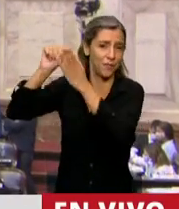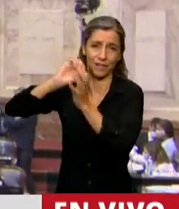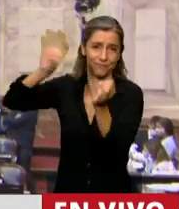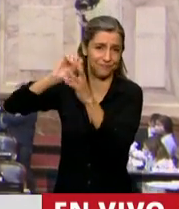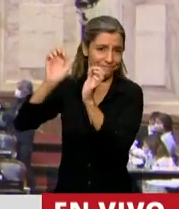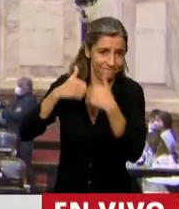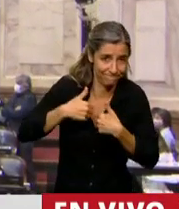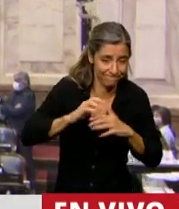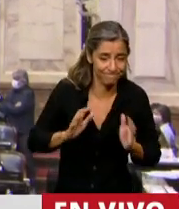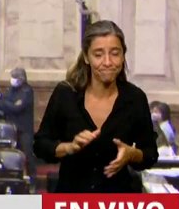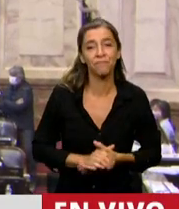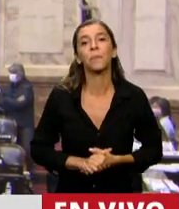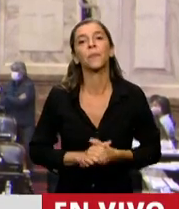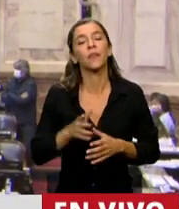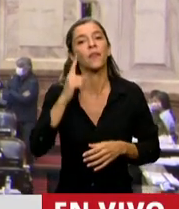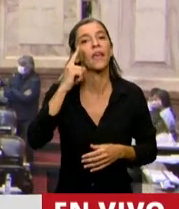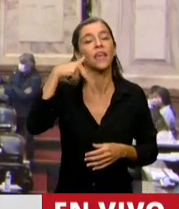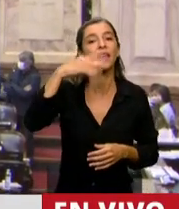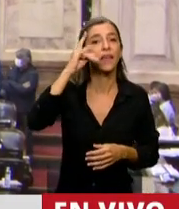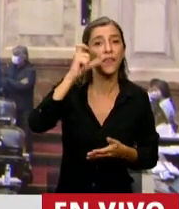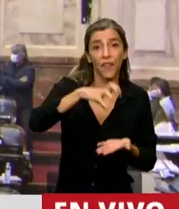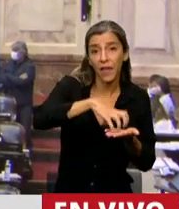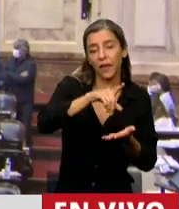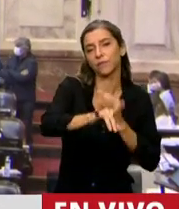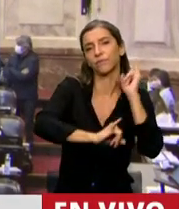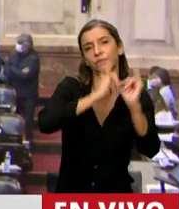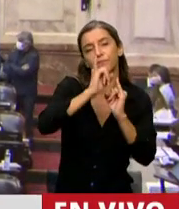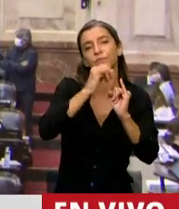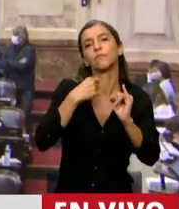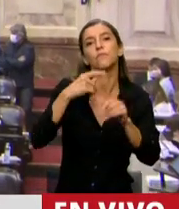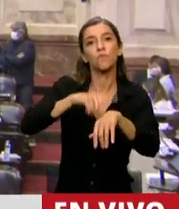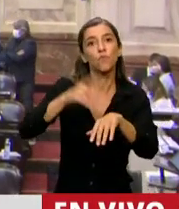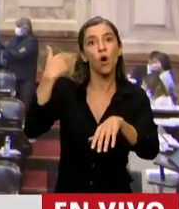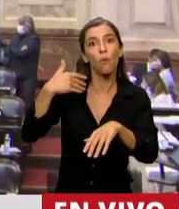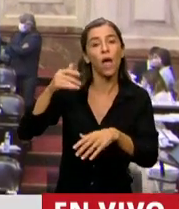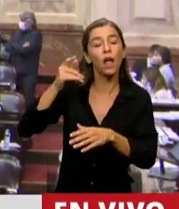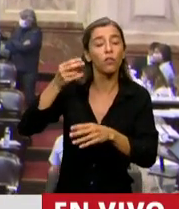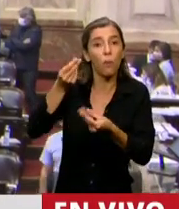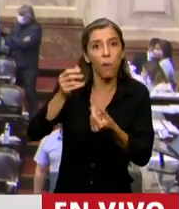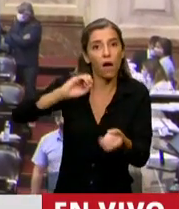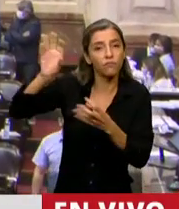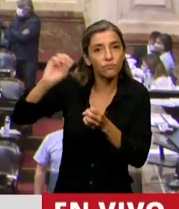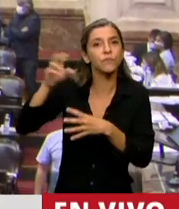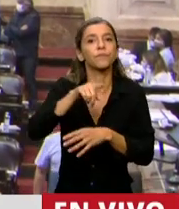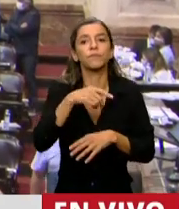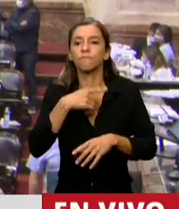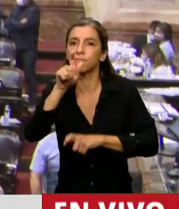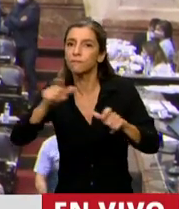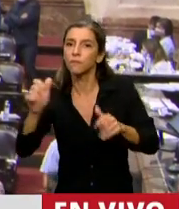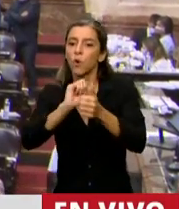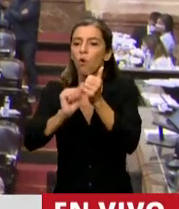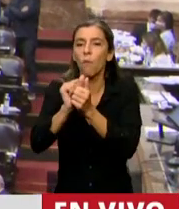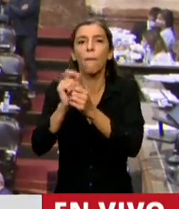medición de la fuga a través del balance de pagos, da cuenta de que los argentinos y argentinas que mantienen activos externos